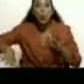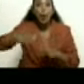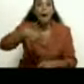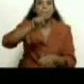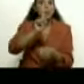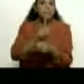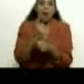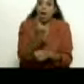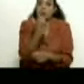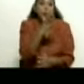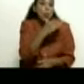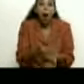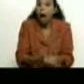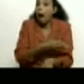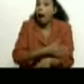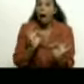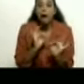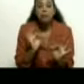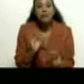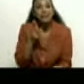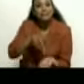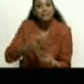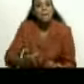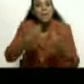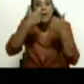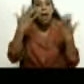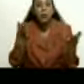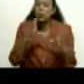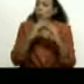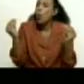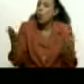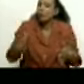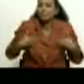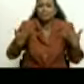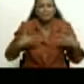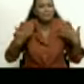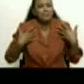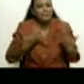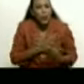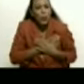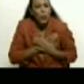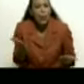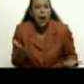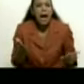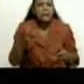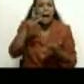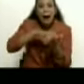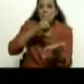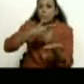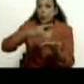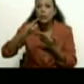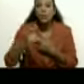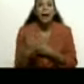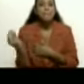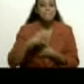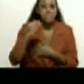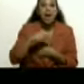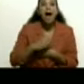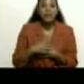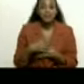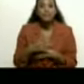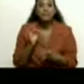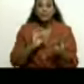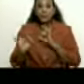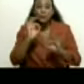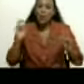vez que tenemos este beneficio, pero están todos muy contentos y se motivan a producir, a trabajar más, obviamente, y vuelvo y le